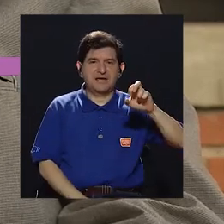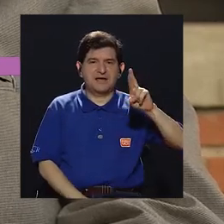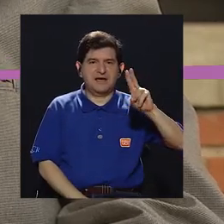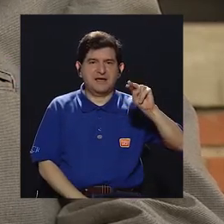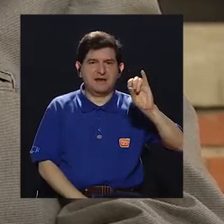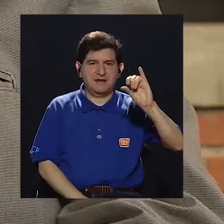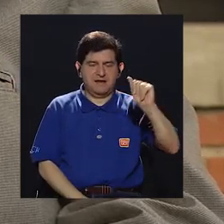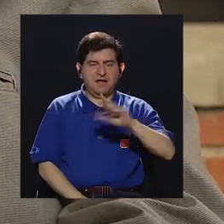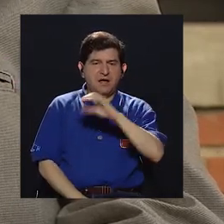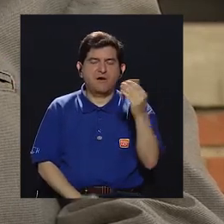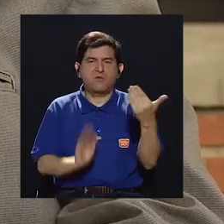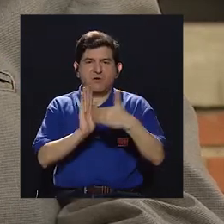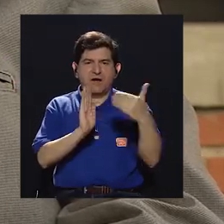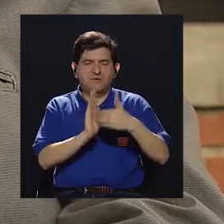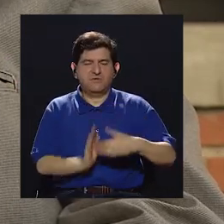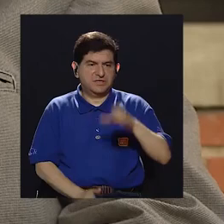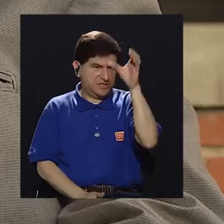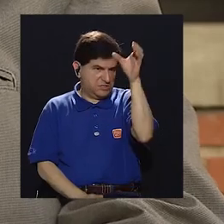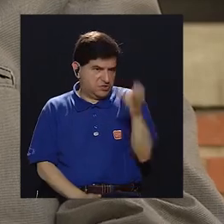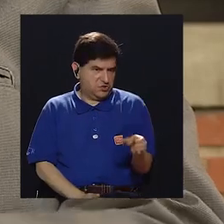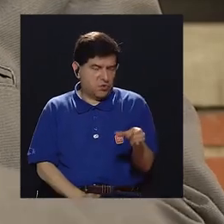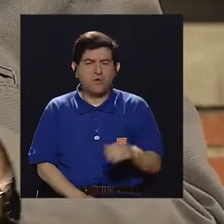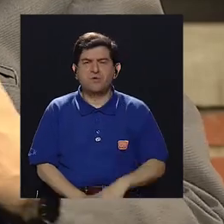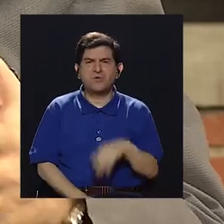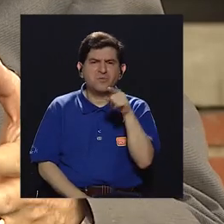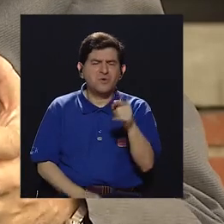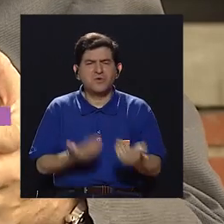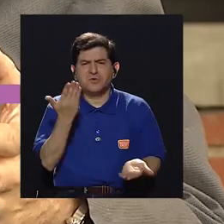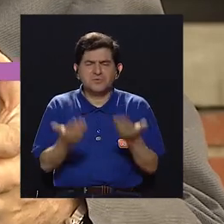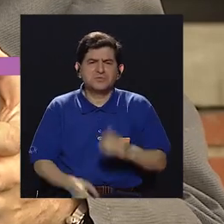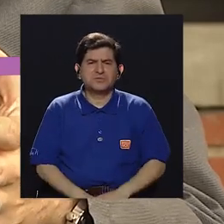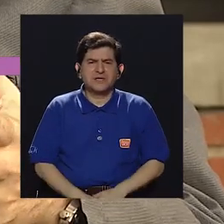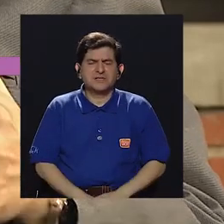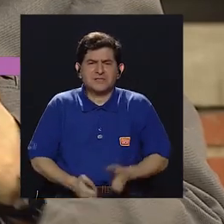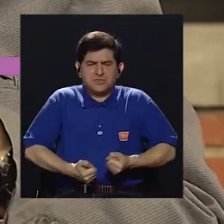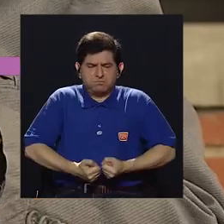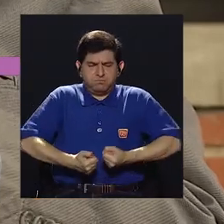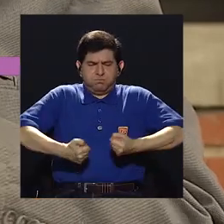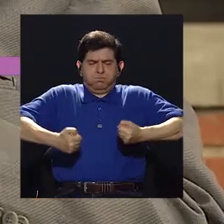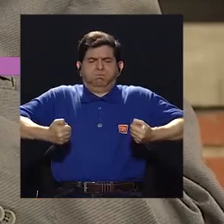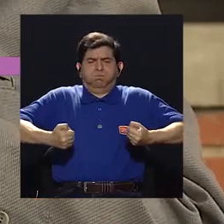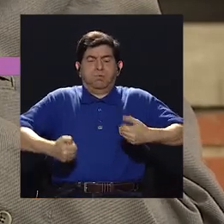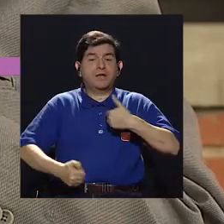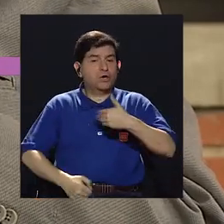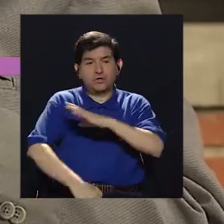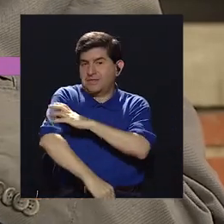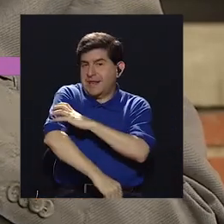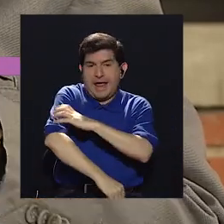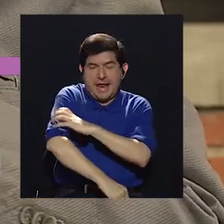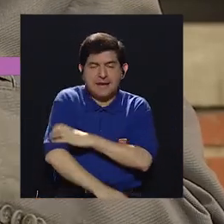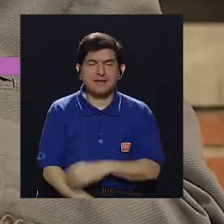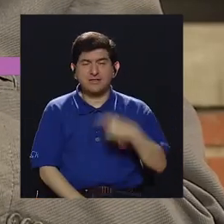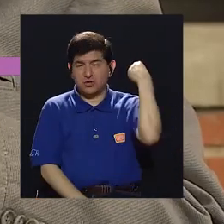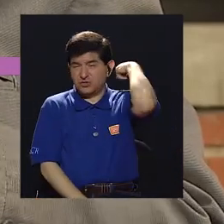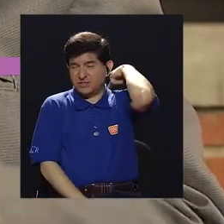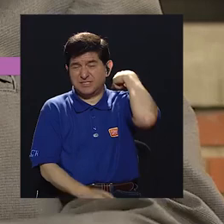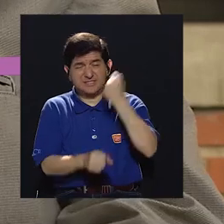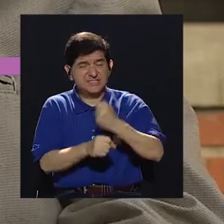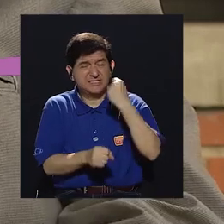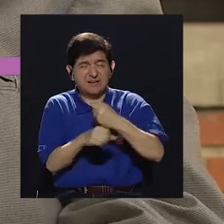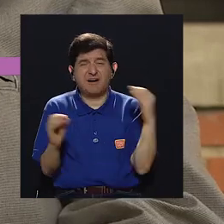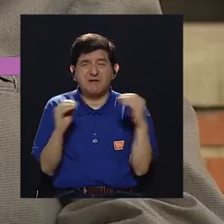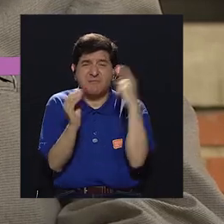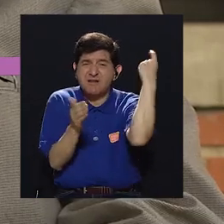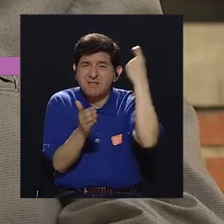ver deterioro de la columna vertebral porque estás un poco pasado de libras o de peso y no tienes músculo, entonces la columna vertebral tiene que trabajar